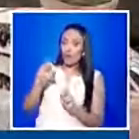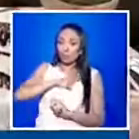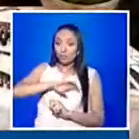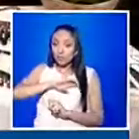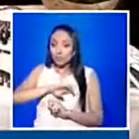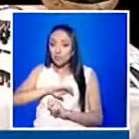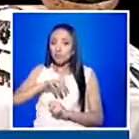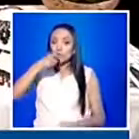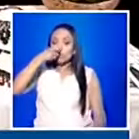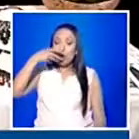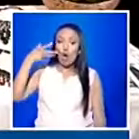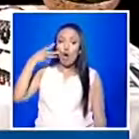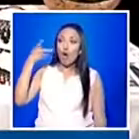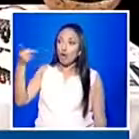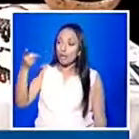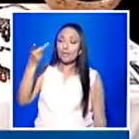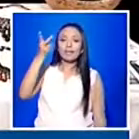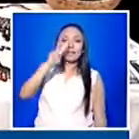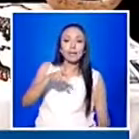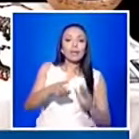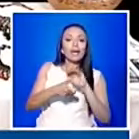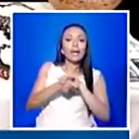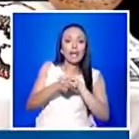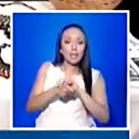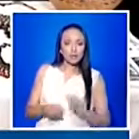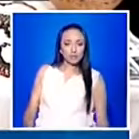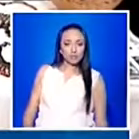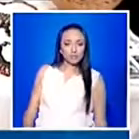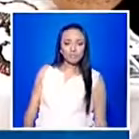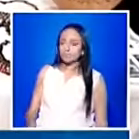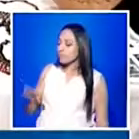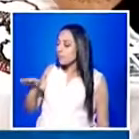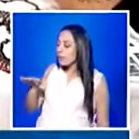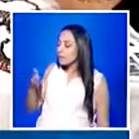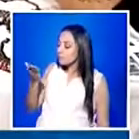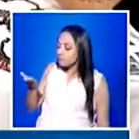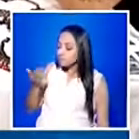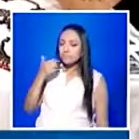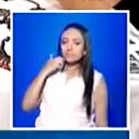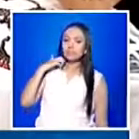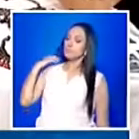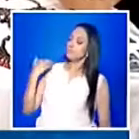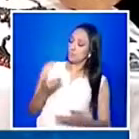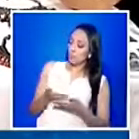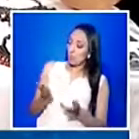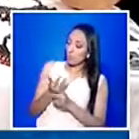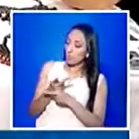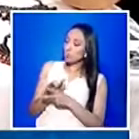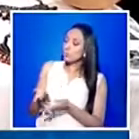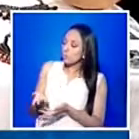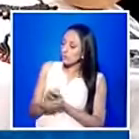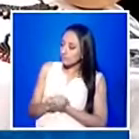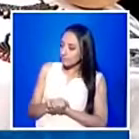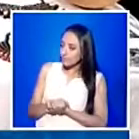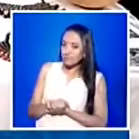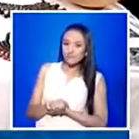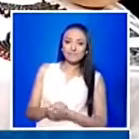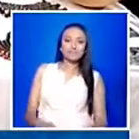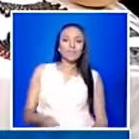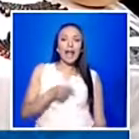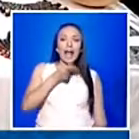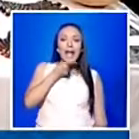municipios de la Amazonía y de Galápagos. María Clara me acompaña también esta mañana. ¿Qué productos tenemos aquí?